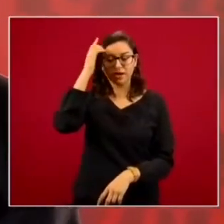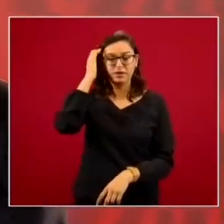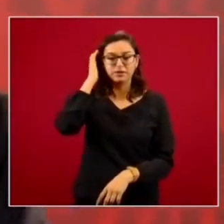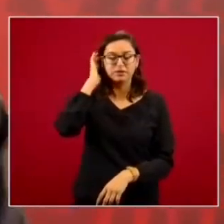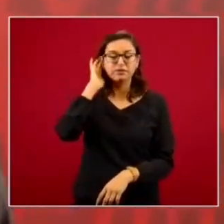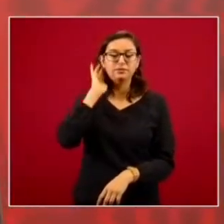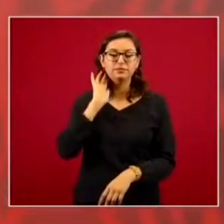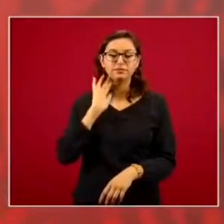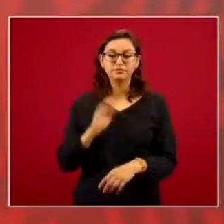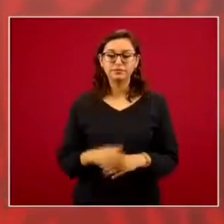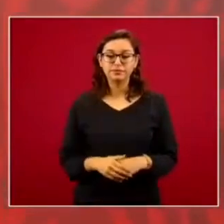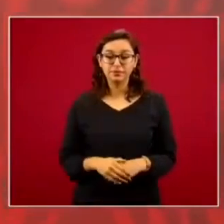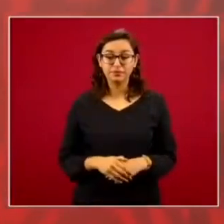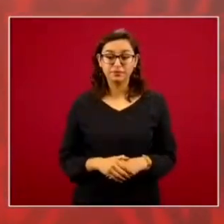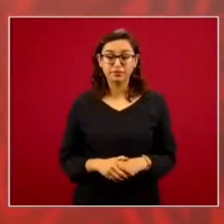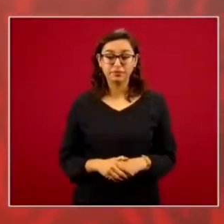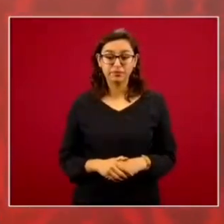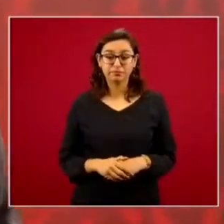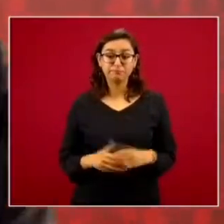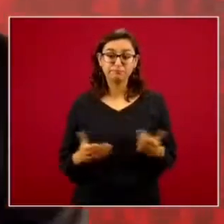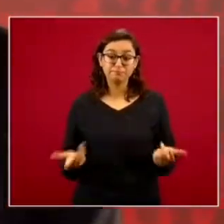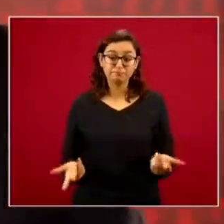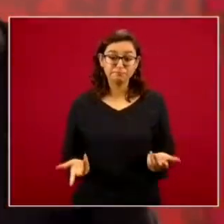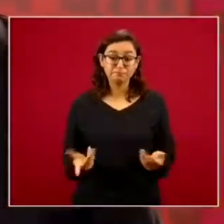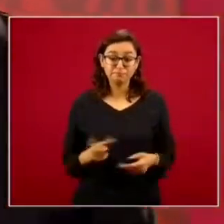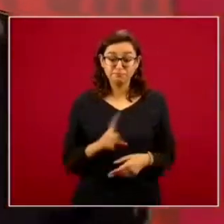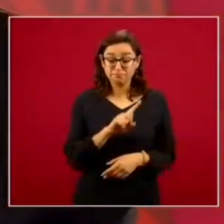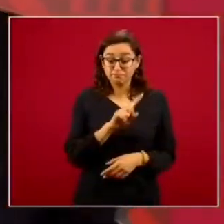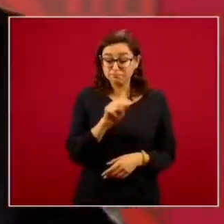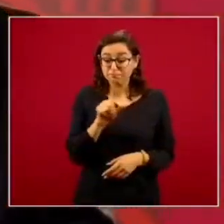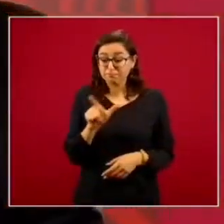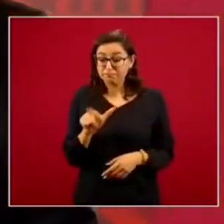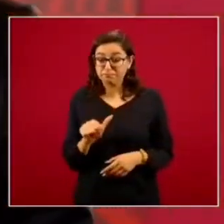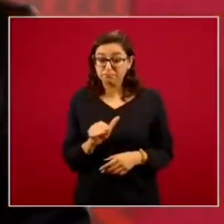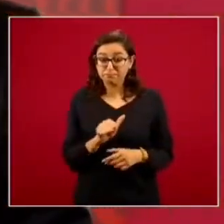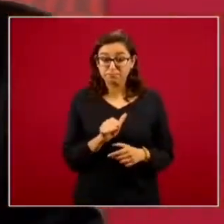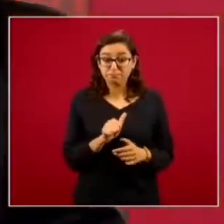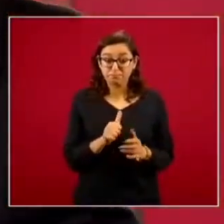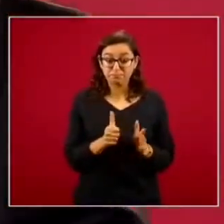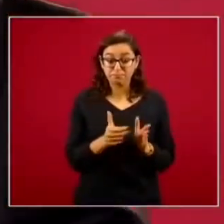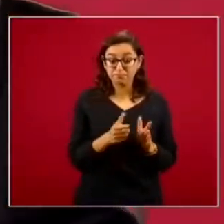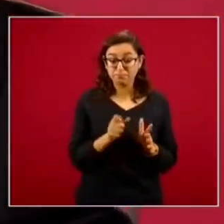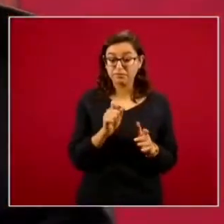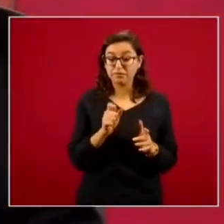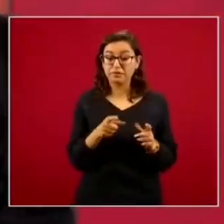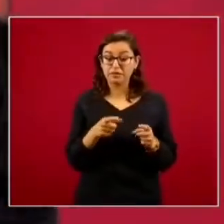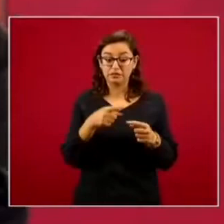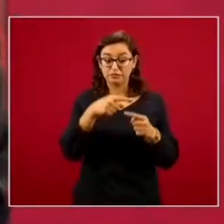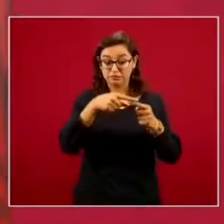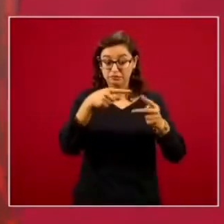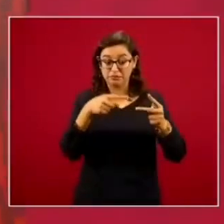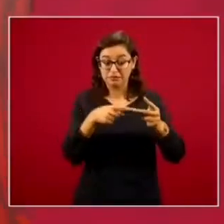Y luego, pues una especie de restauración del mismo régimen